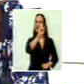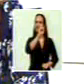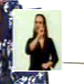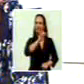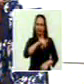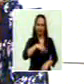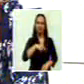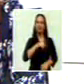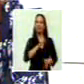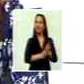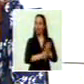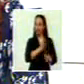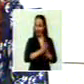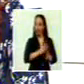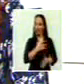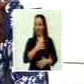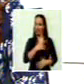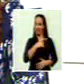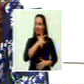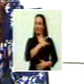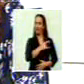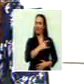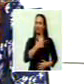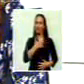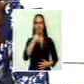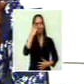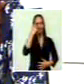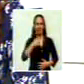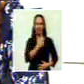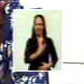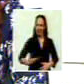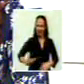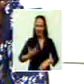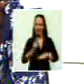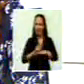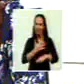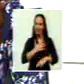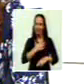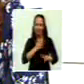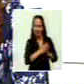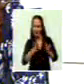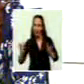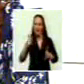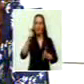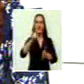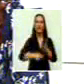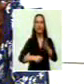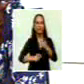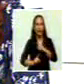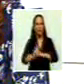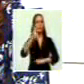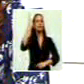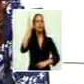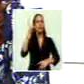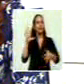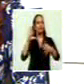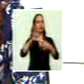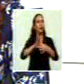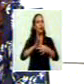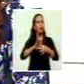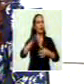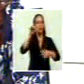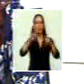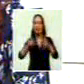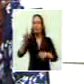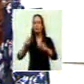que sea durante nuestra gestión que hayamos firmado el primer convenio colectivo de